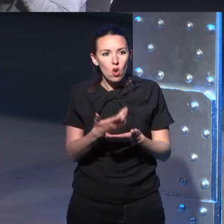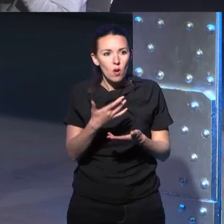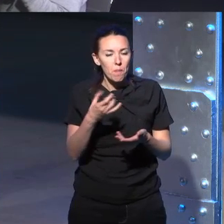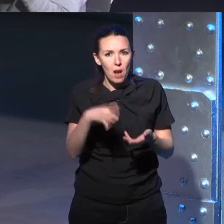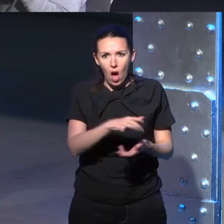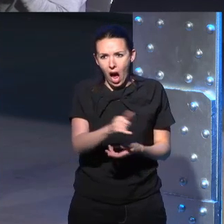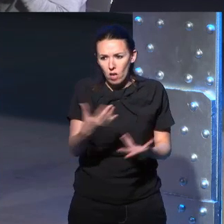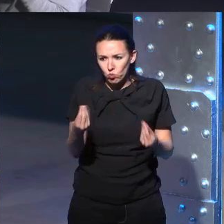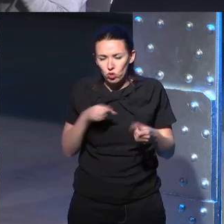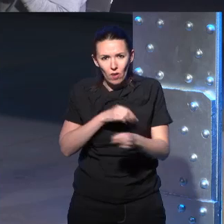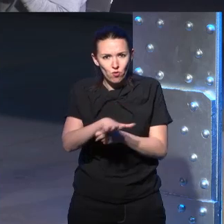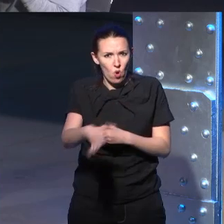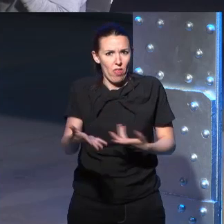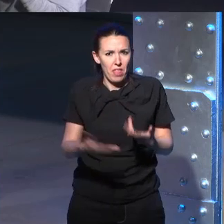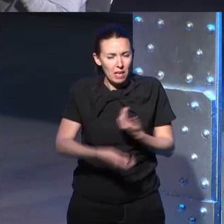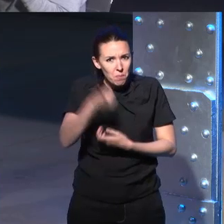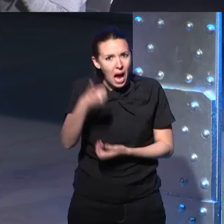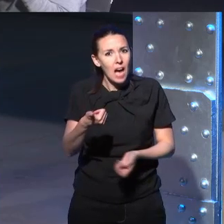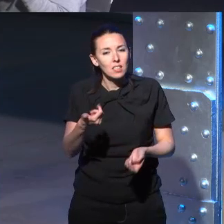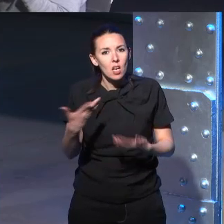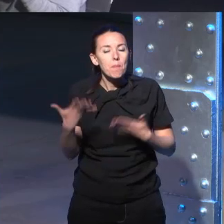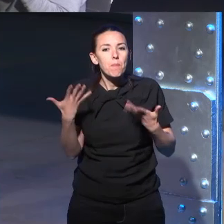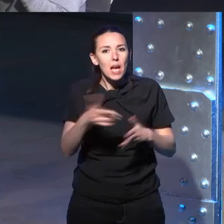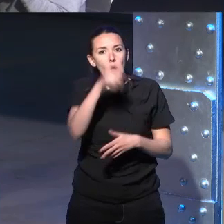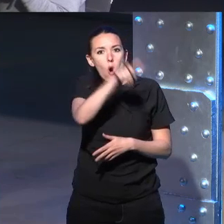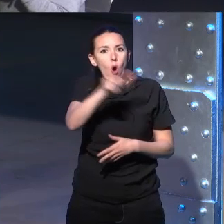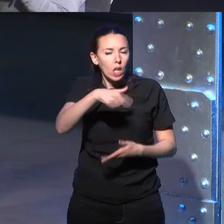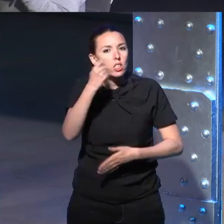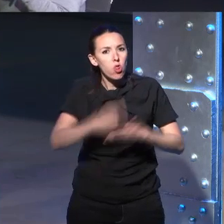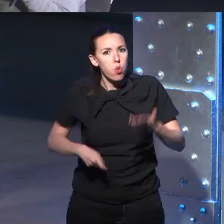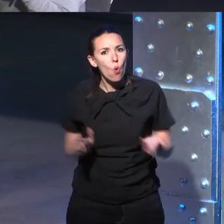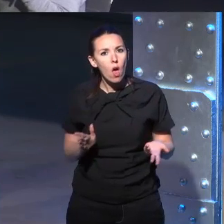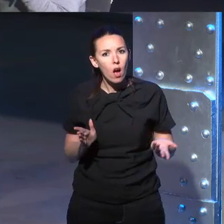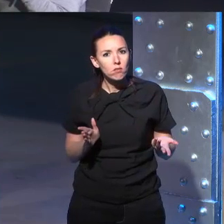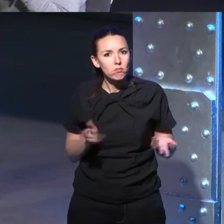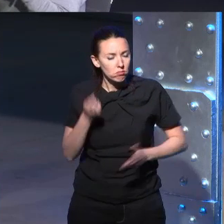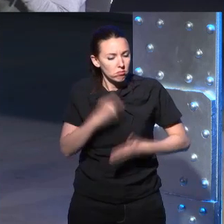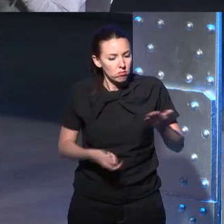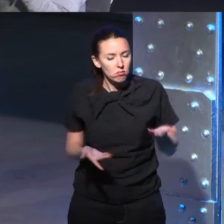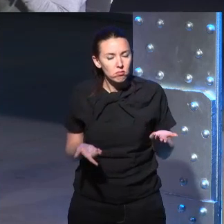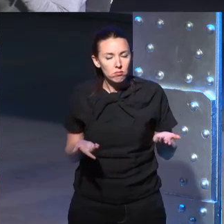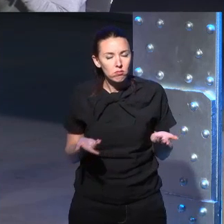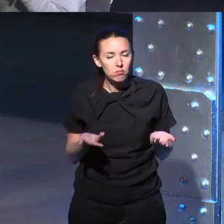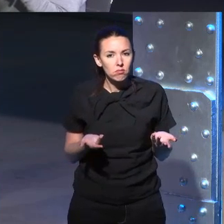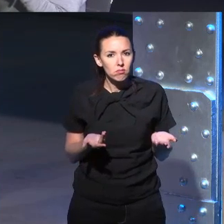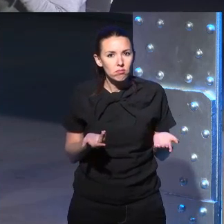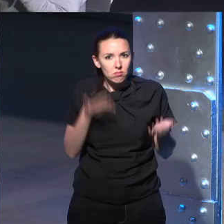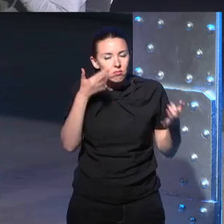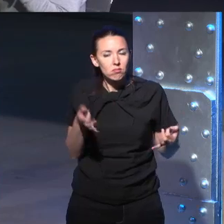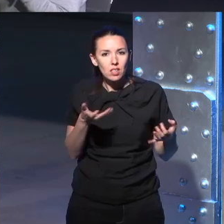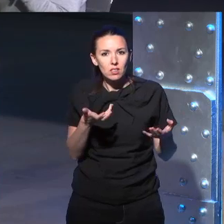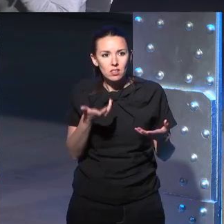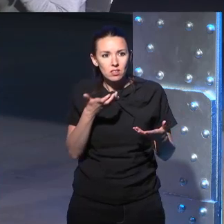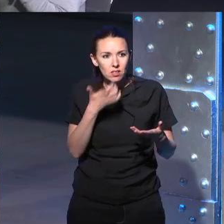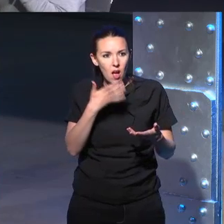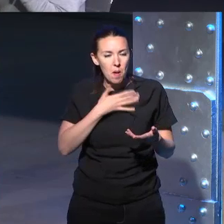hay muchas más influencias. Lo que pasa que la gente es gente dura y no, entonces realmente es que